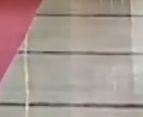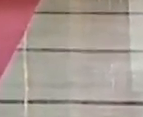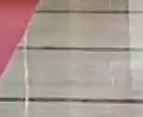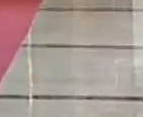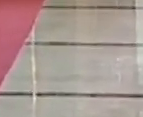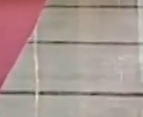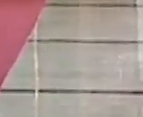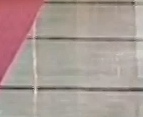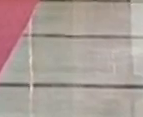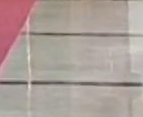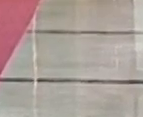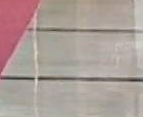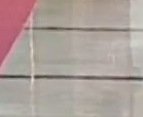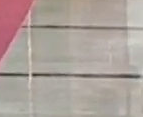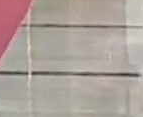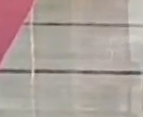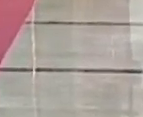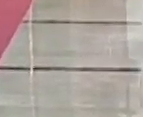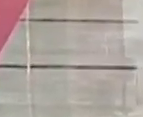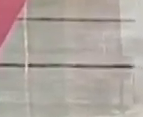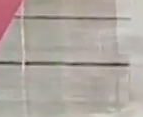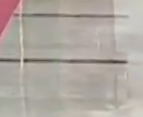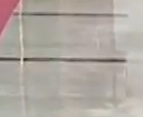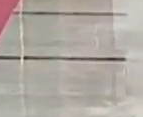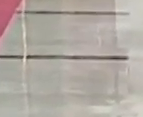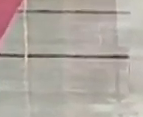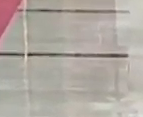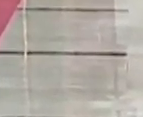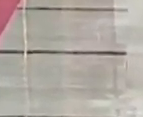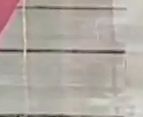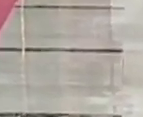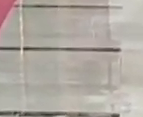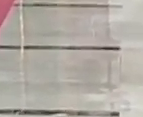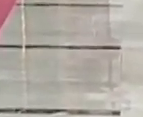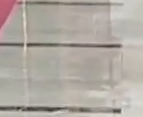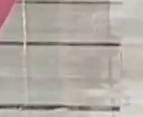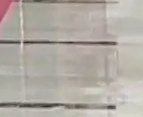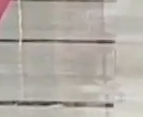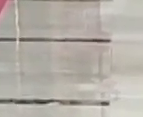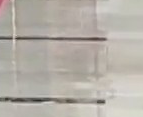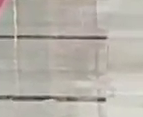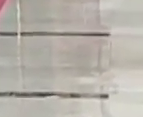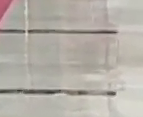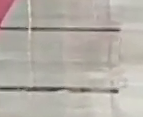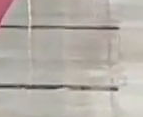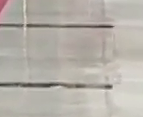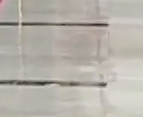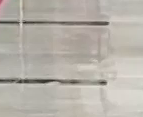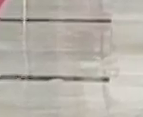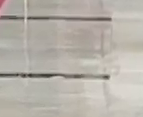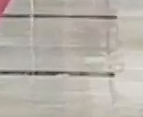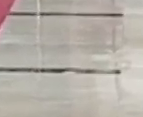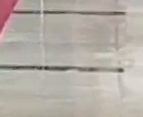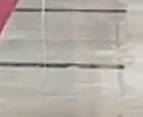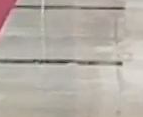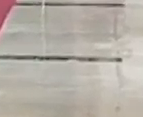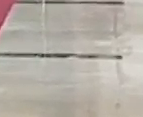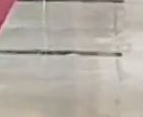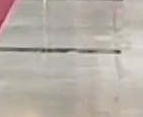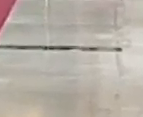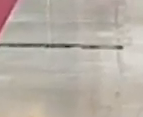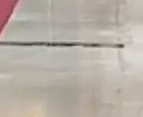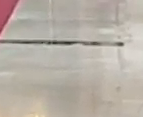Estado venezolano, Nicolás Maduro Moros, con el secretario general de la Organización de Países Exportadores de Petróleo,